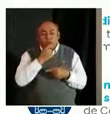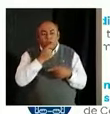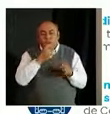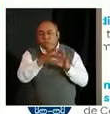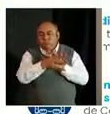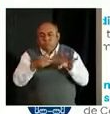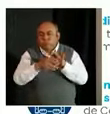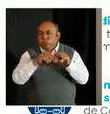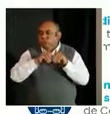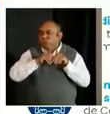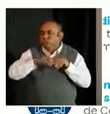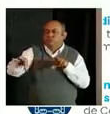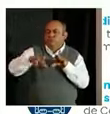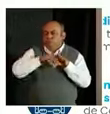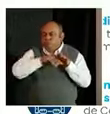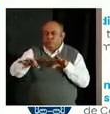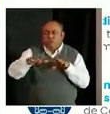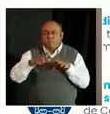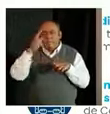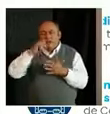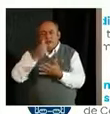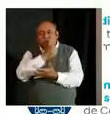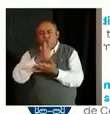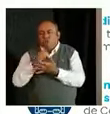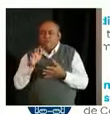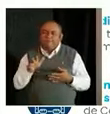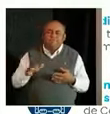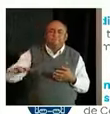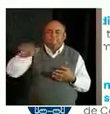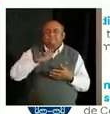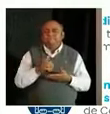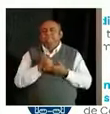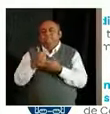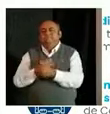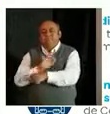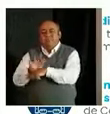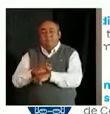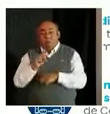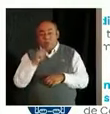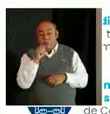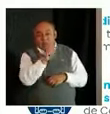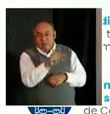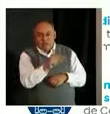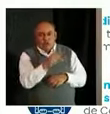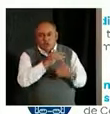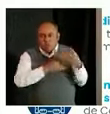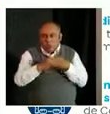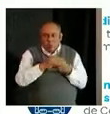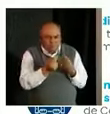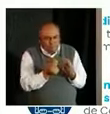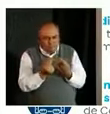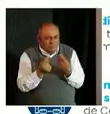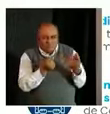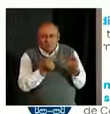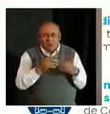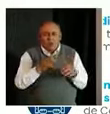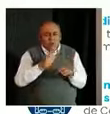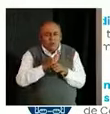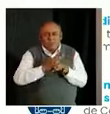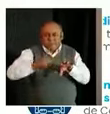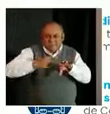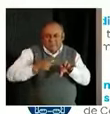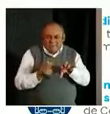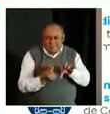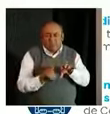un poquito abajo de su capacidad para no forzar los equipos y dar los 5,000 litros por segundo.